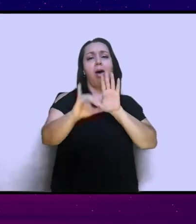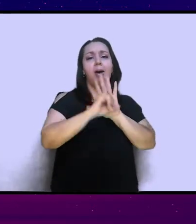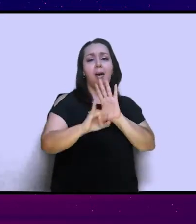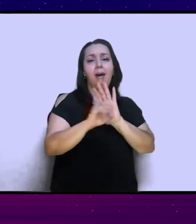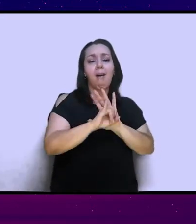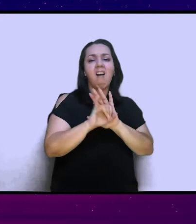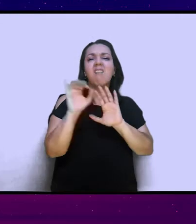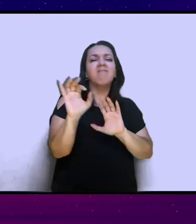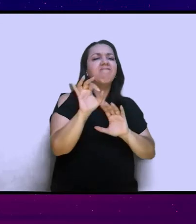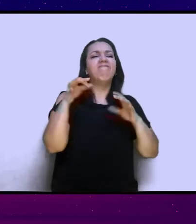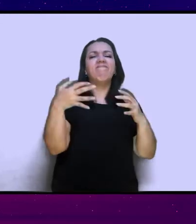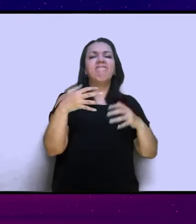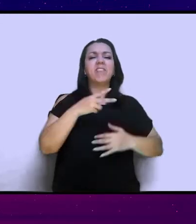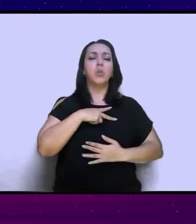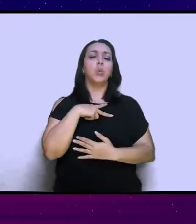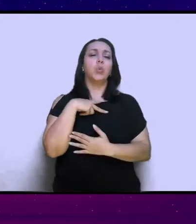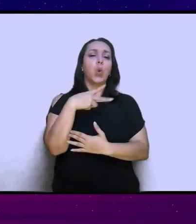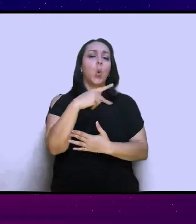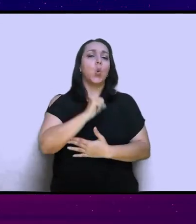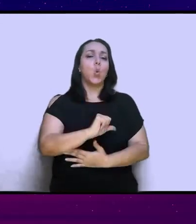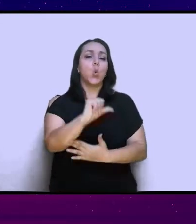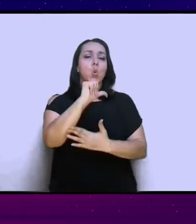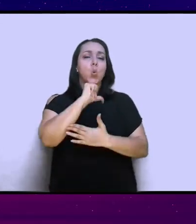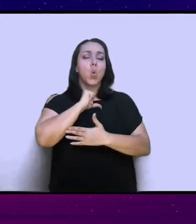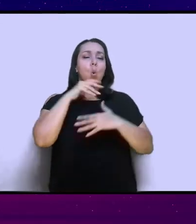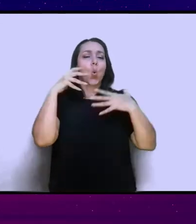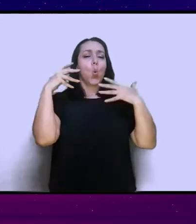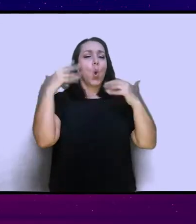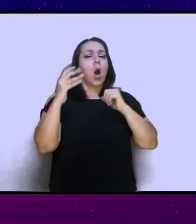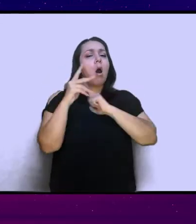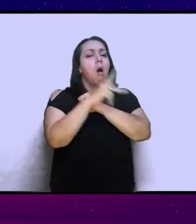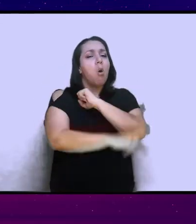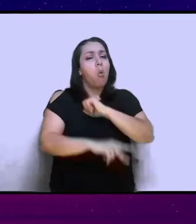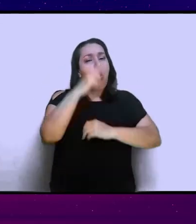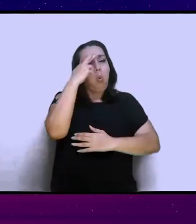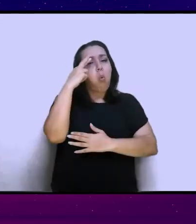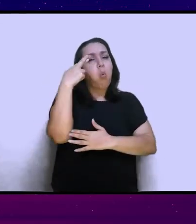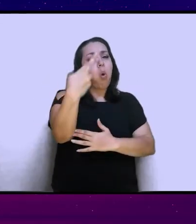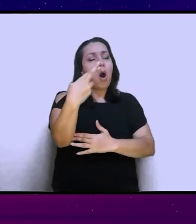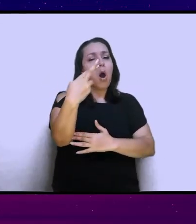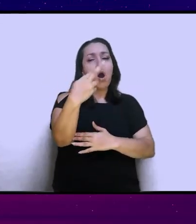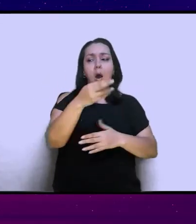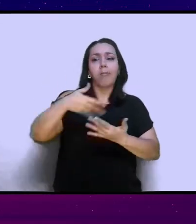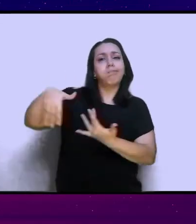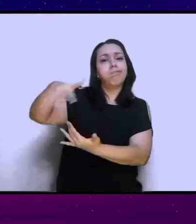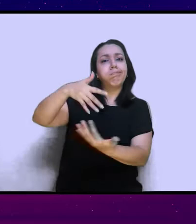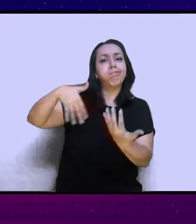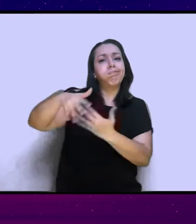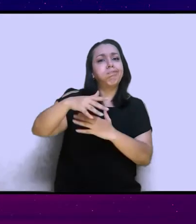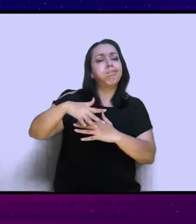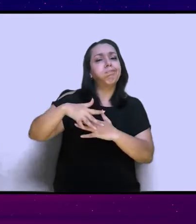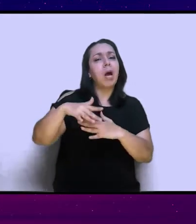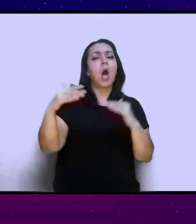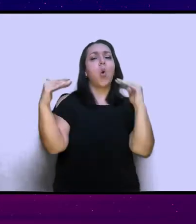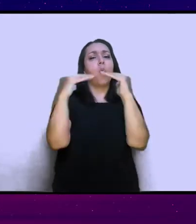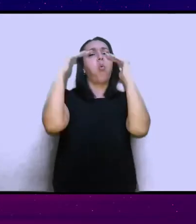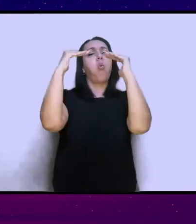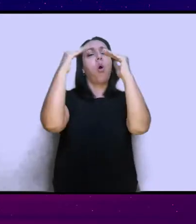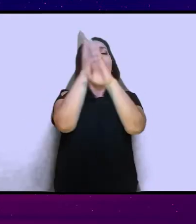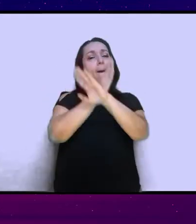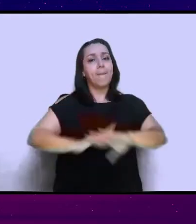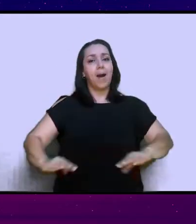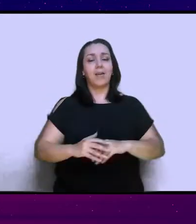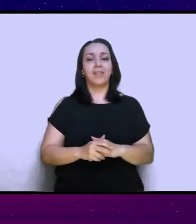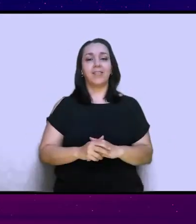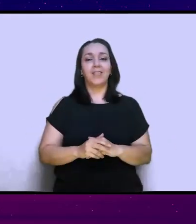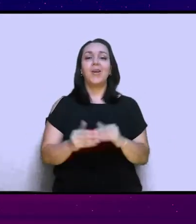en la formación de valores y actitudes democráticos, como el respeto mutuo, la justicia y la paz.